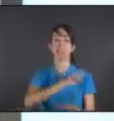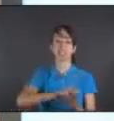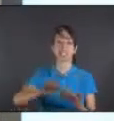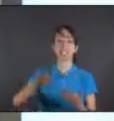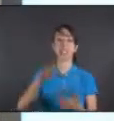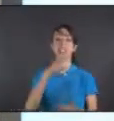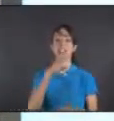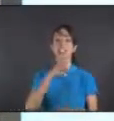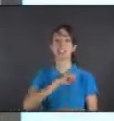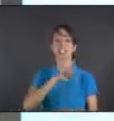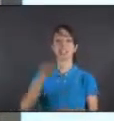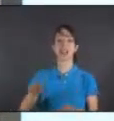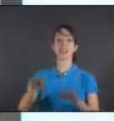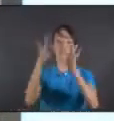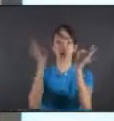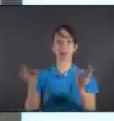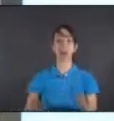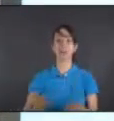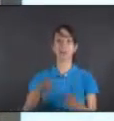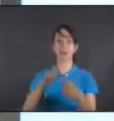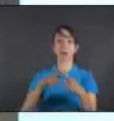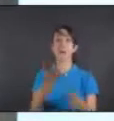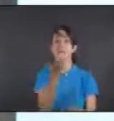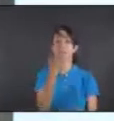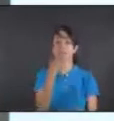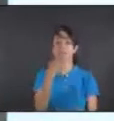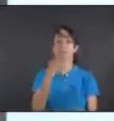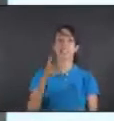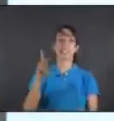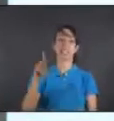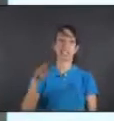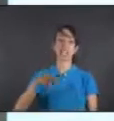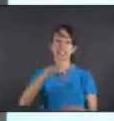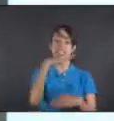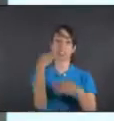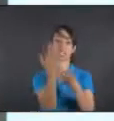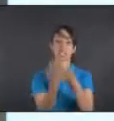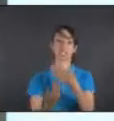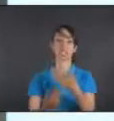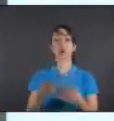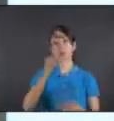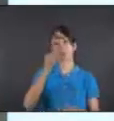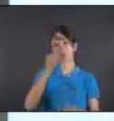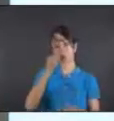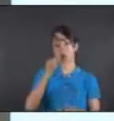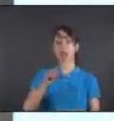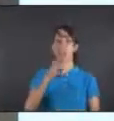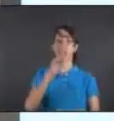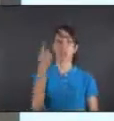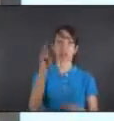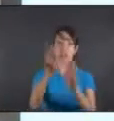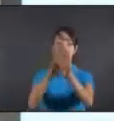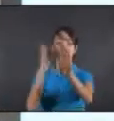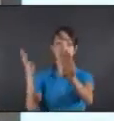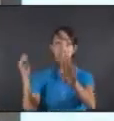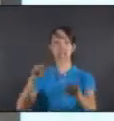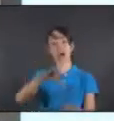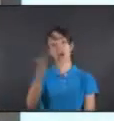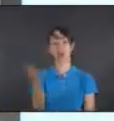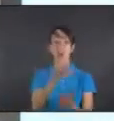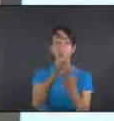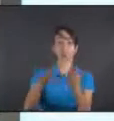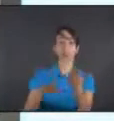donde nunca habías estado. Más o menos como la sangre de Cristo te lleva